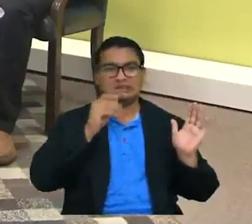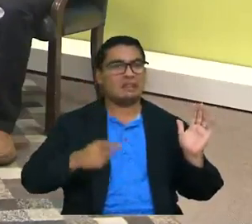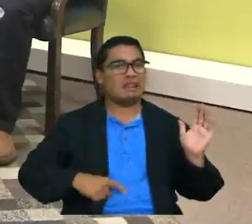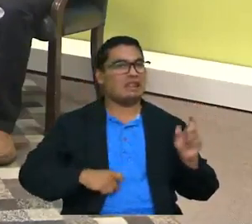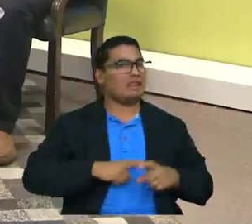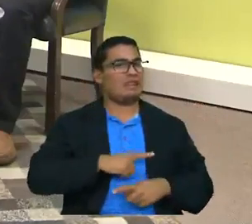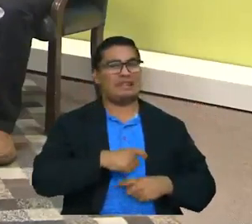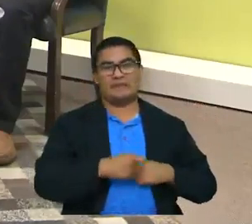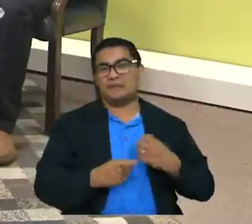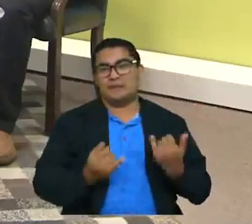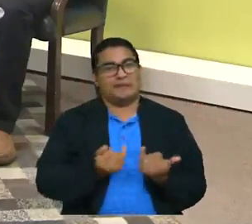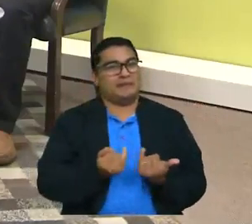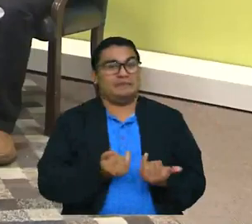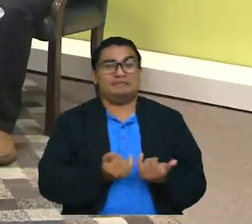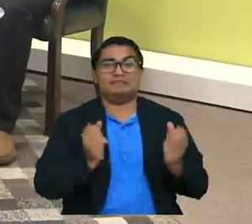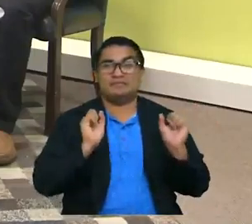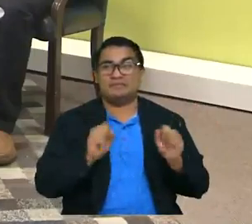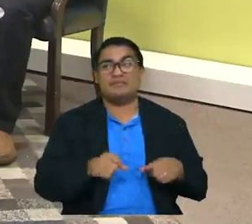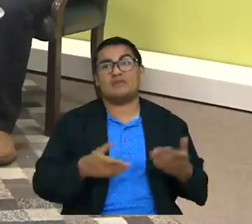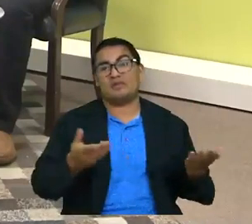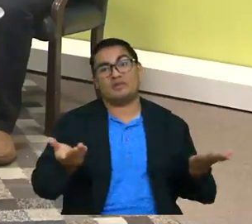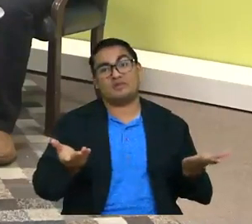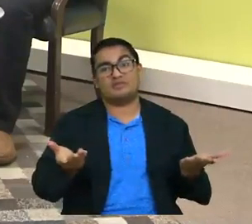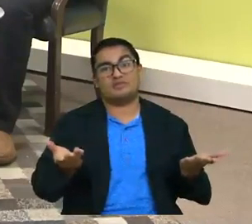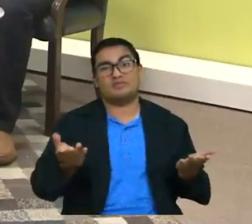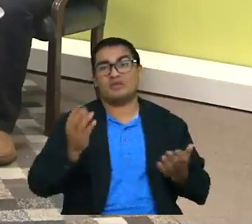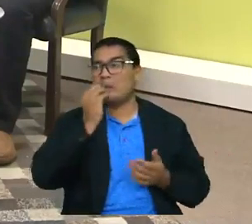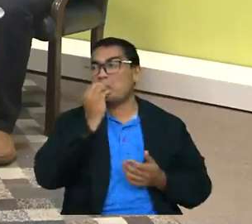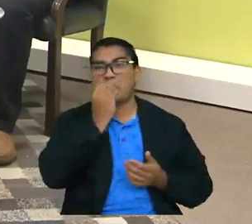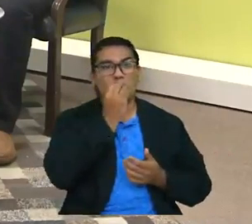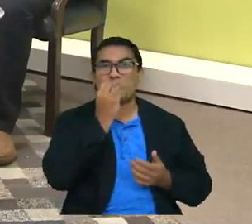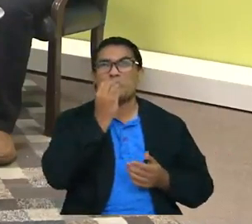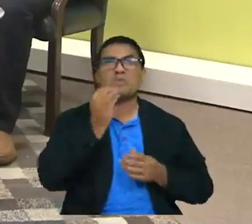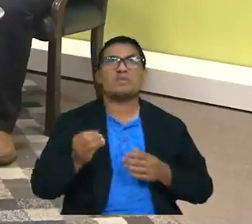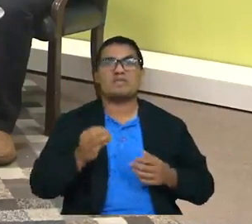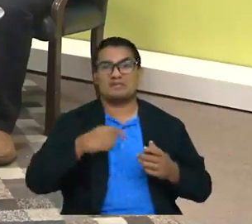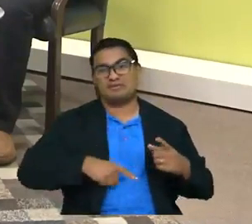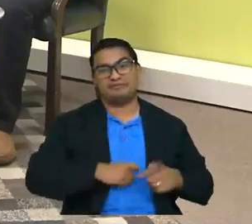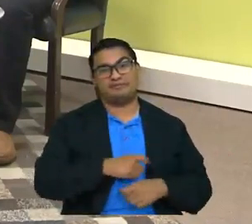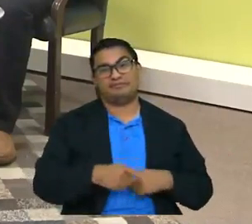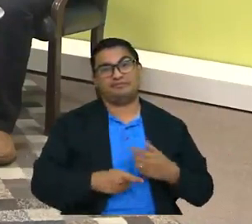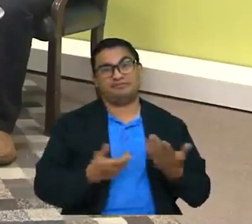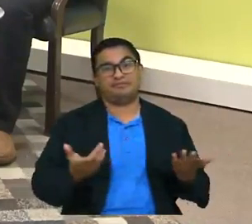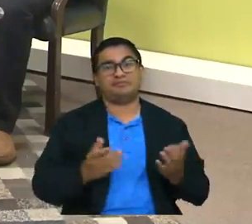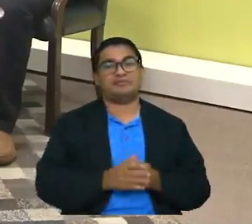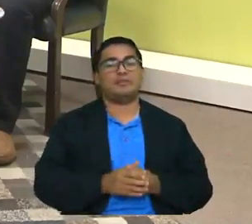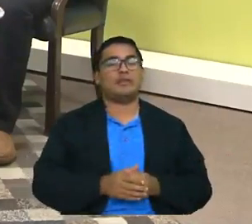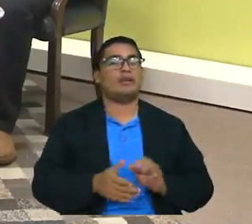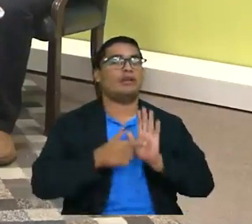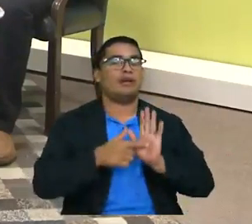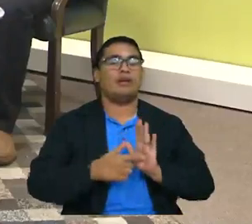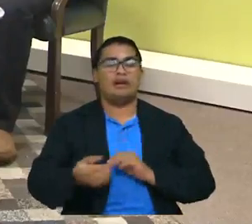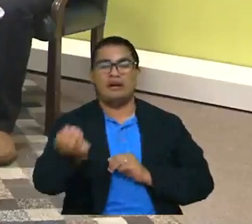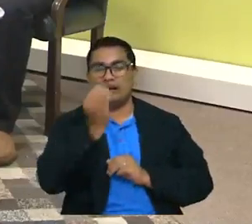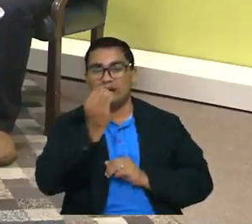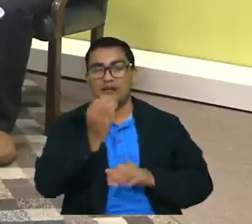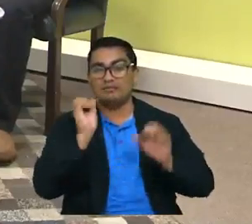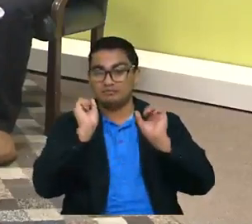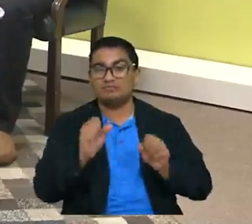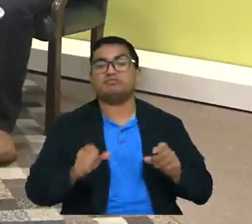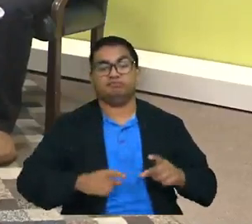posteriormente se introduce la mano a la boca y ya empieza la cadena de transmisión. Hay alimentos también que también son propensos